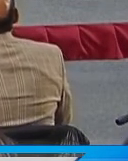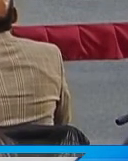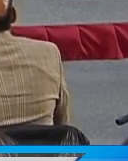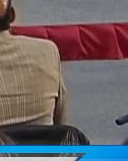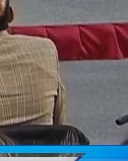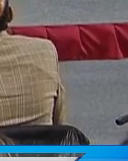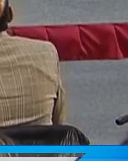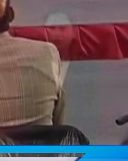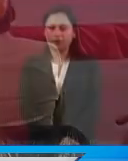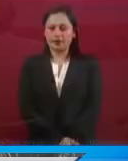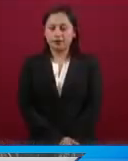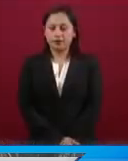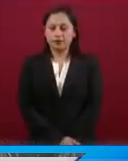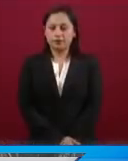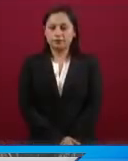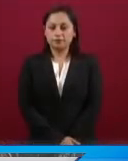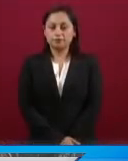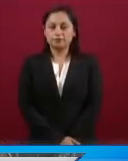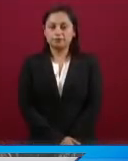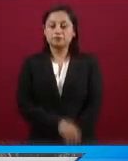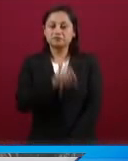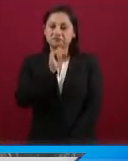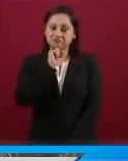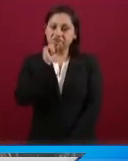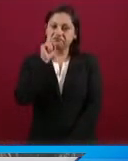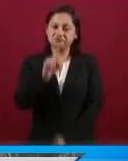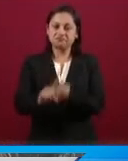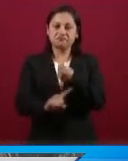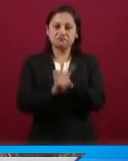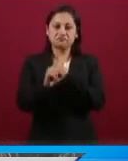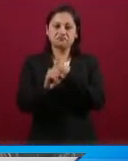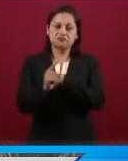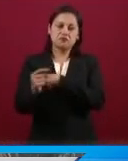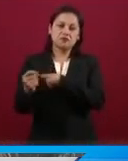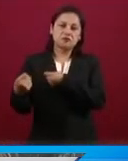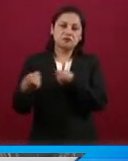México, y esto se traduce en mayor inversión y la baja del riesgo del país